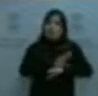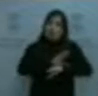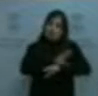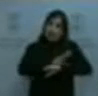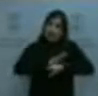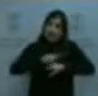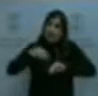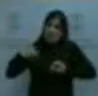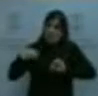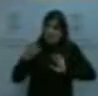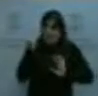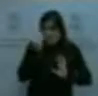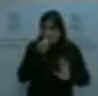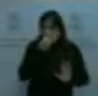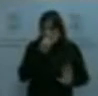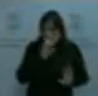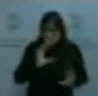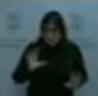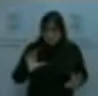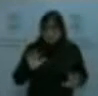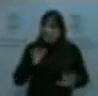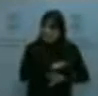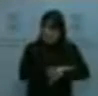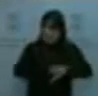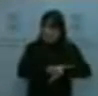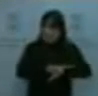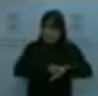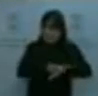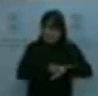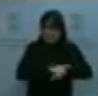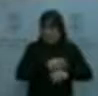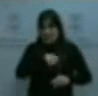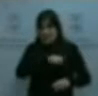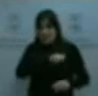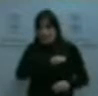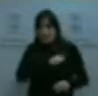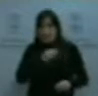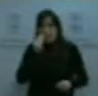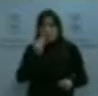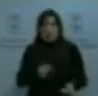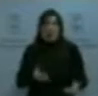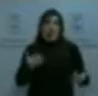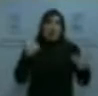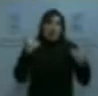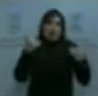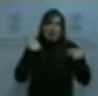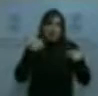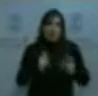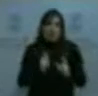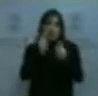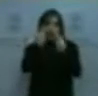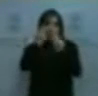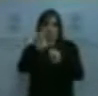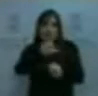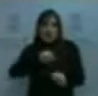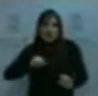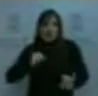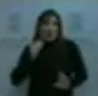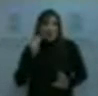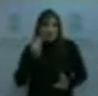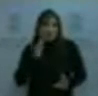el Gobierno de la Nación, ¿no? Desde que las competencias han sido transferidas a la comunidad autónoma. De hecho, nuestra comunidad autónoma es usuaria de las